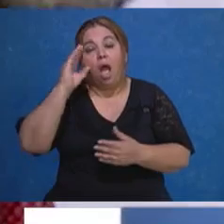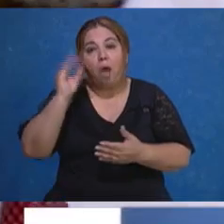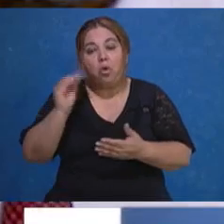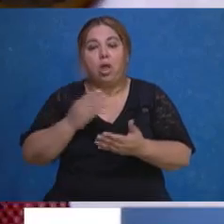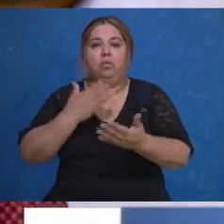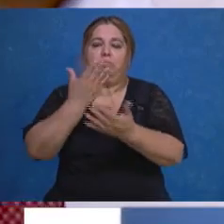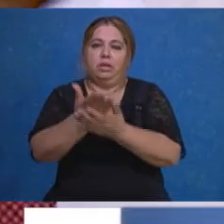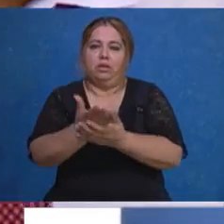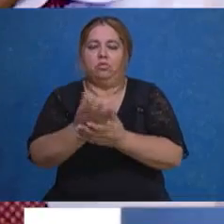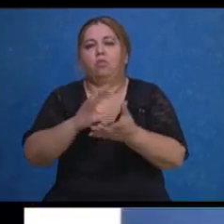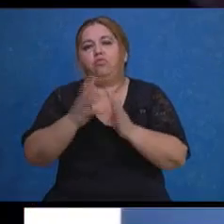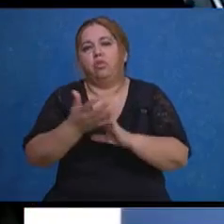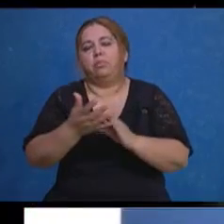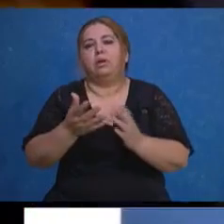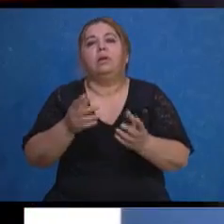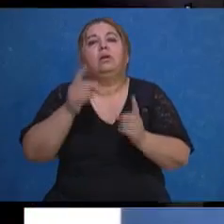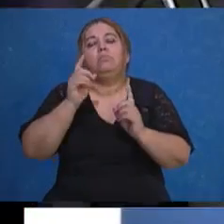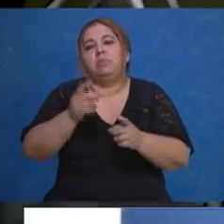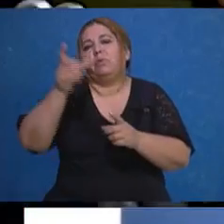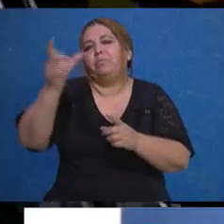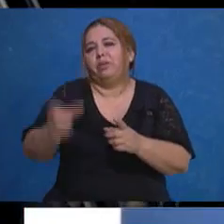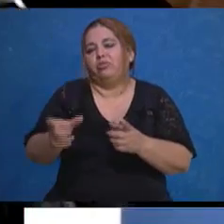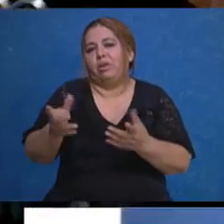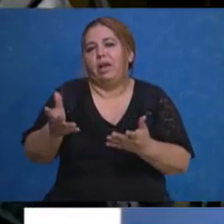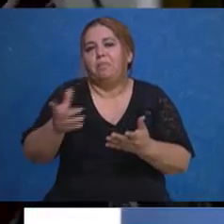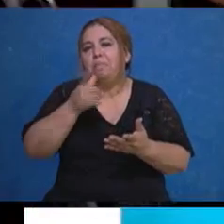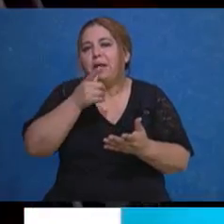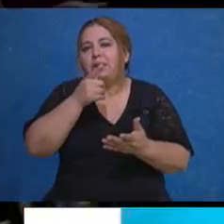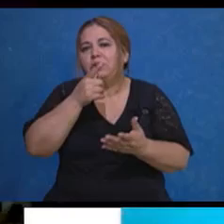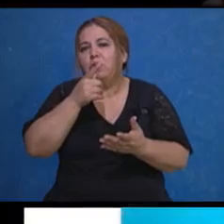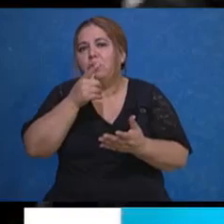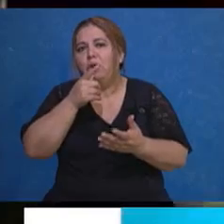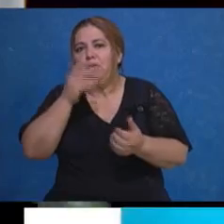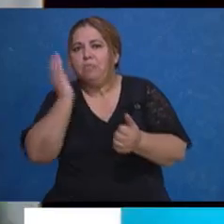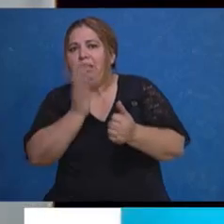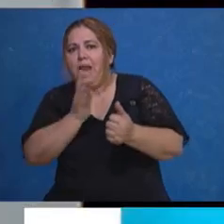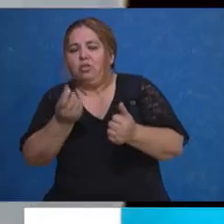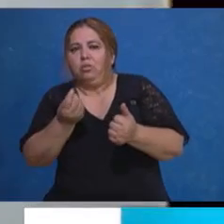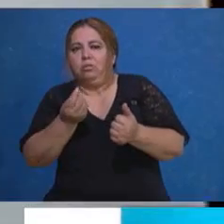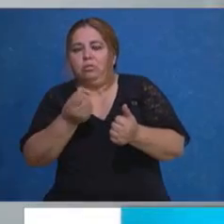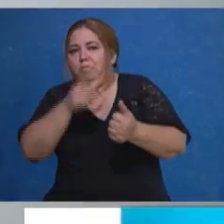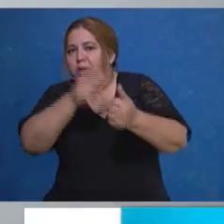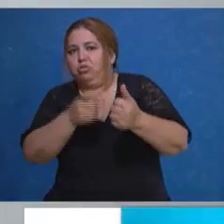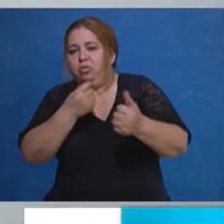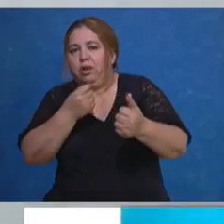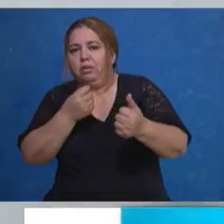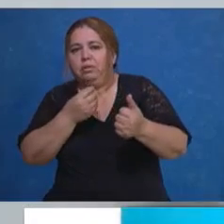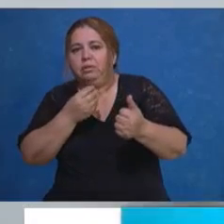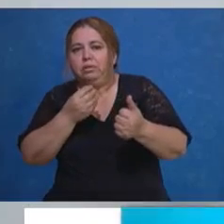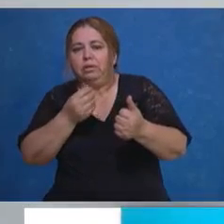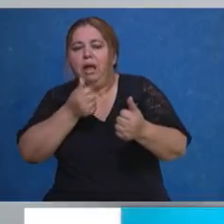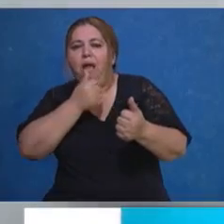esto calificaría como una tortura para una persona que no puede, que es totalmente